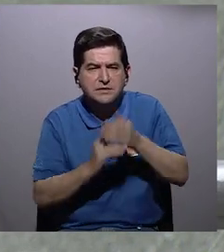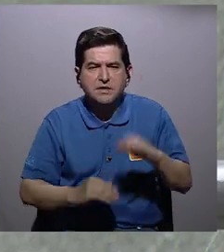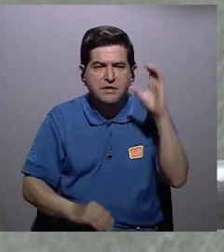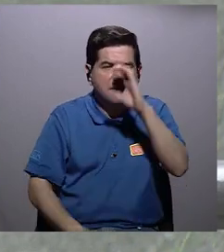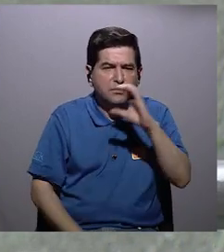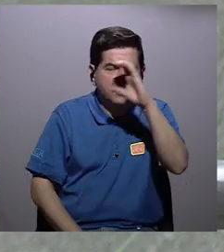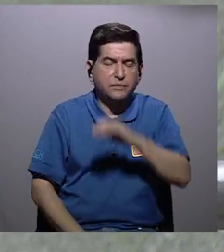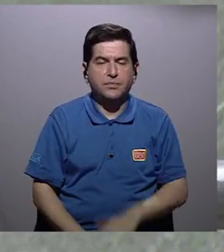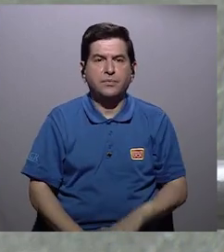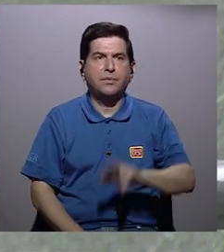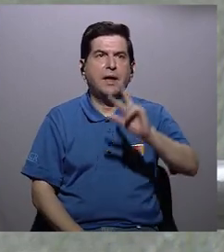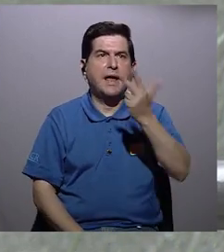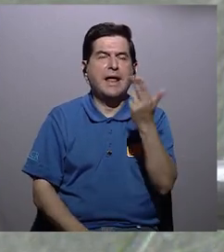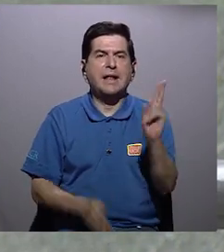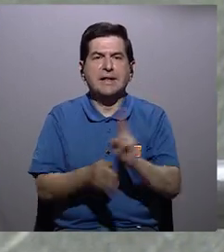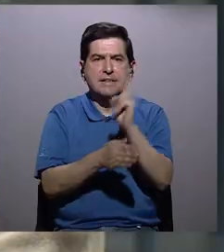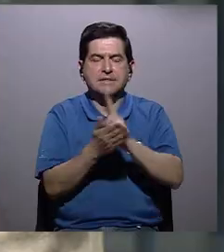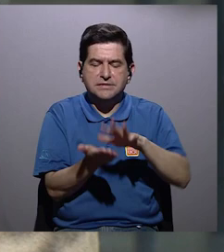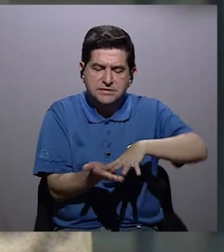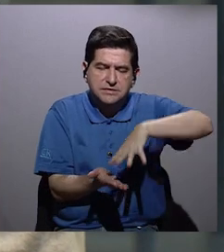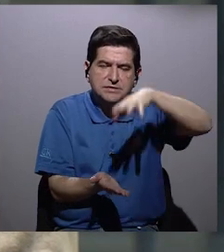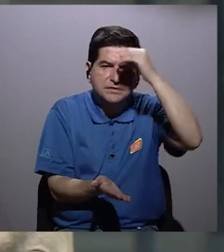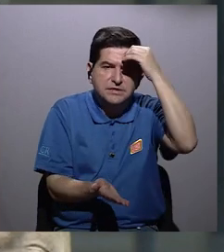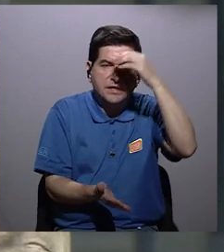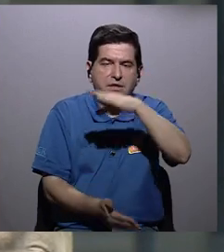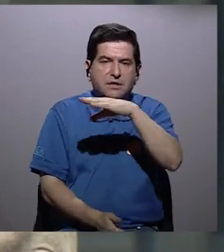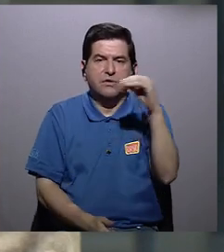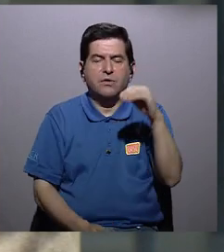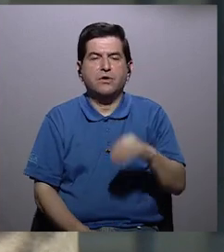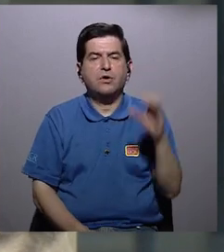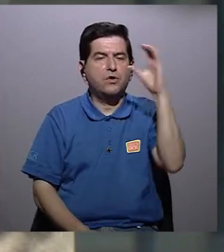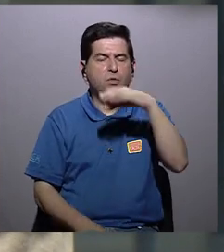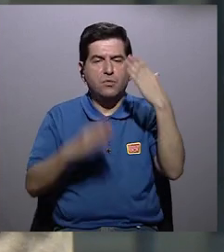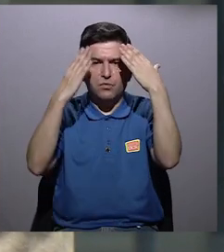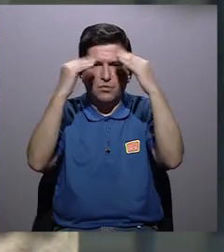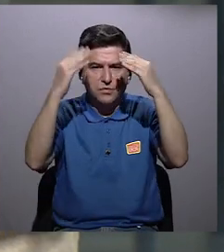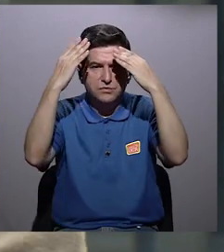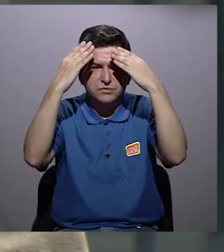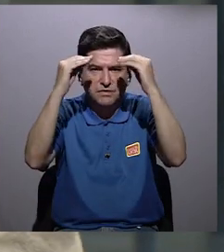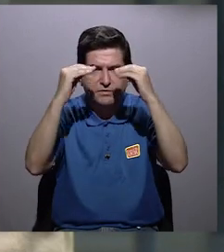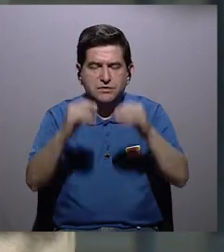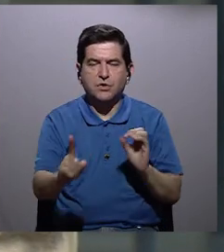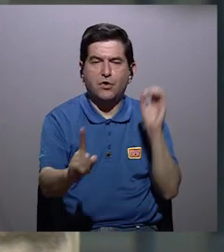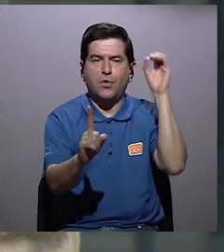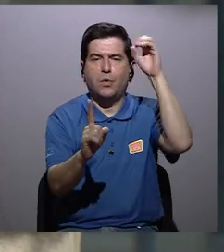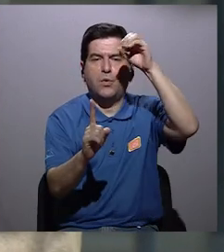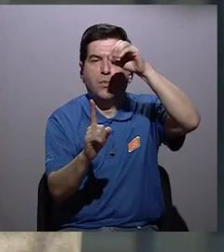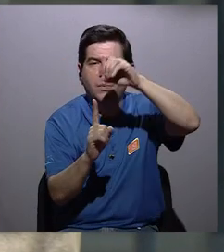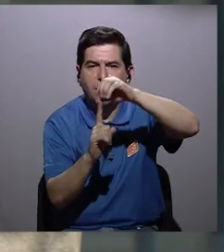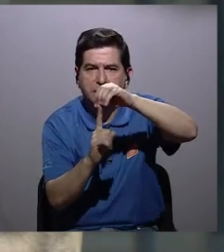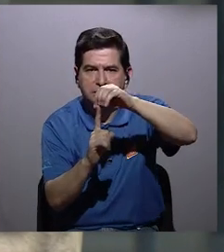estoy diciéndolos en orden, es el del aprendizaje y el de búsqueda de información con el objetivo